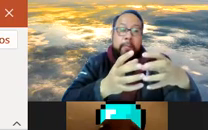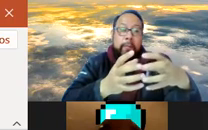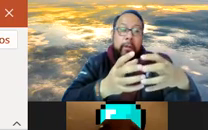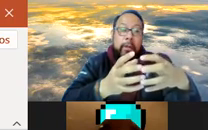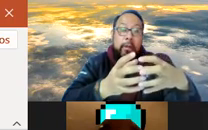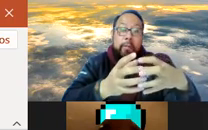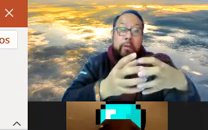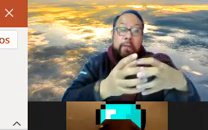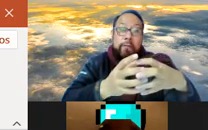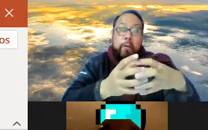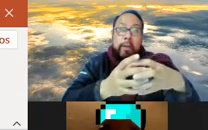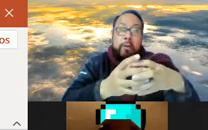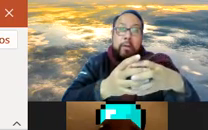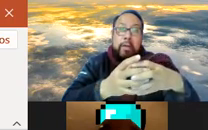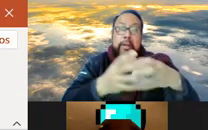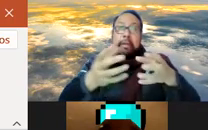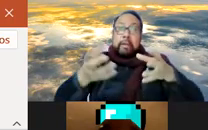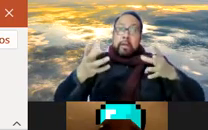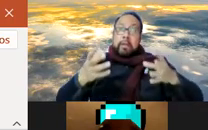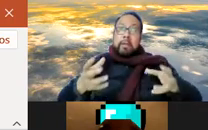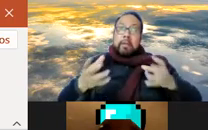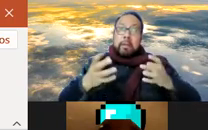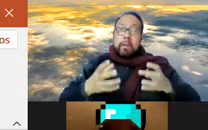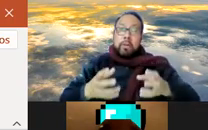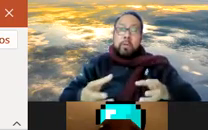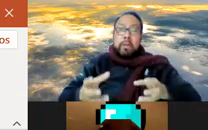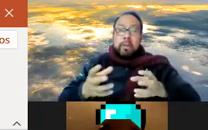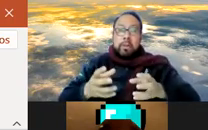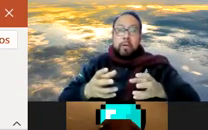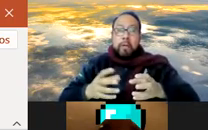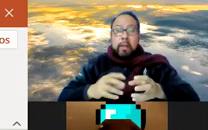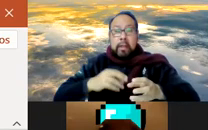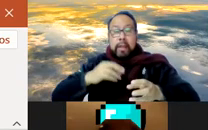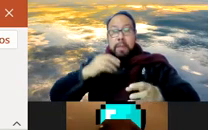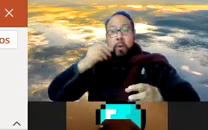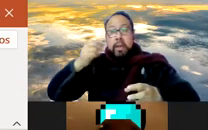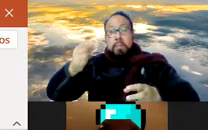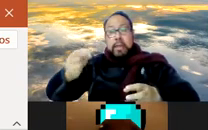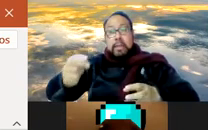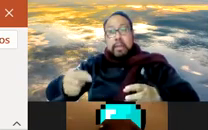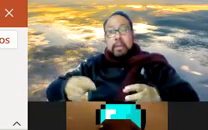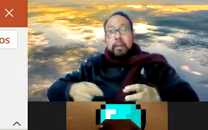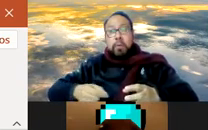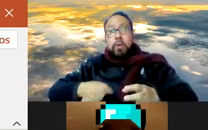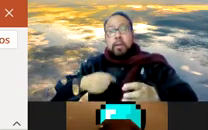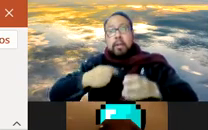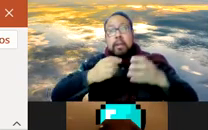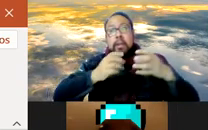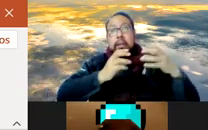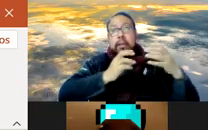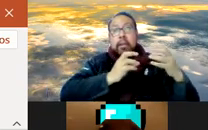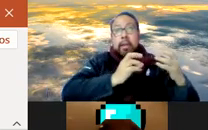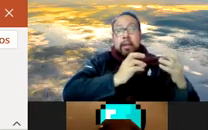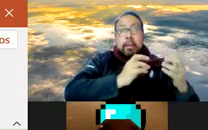tiene mucha información y le estoy dando un sentido que me voy a especializar y puedo hacer